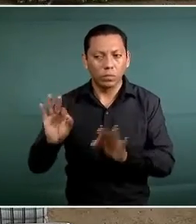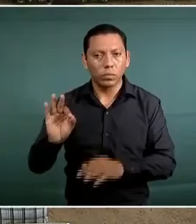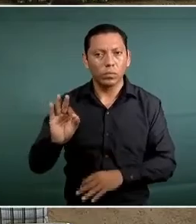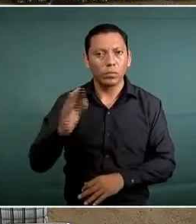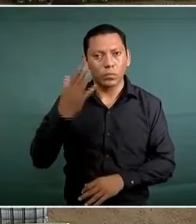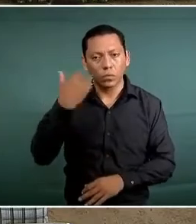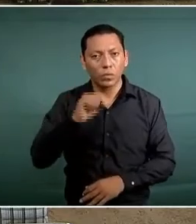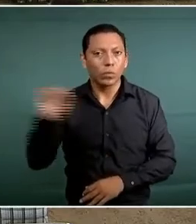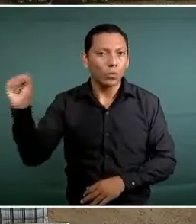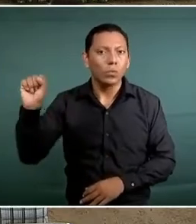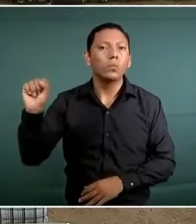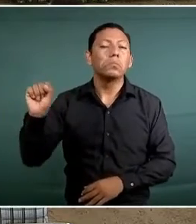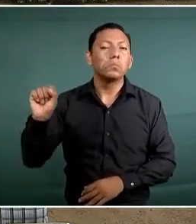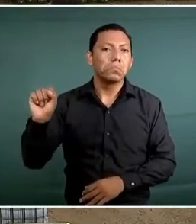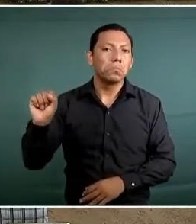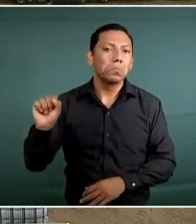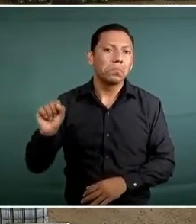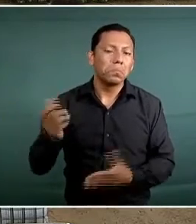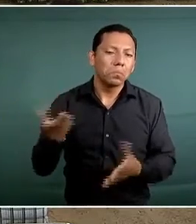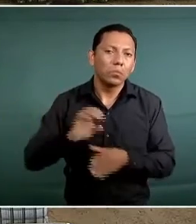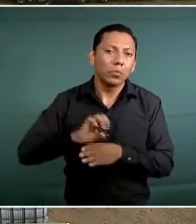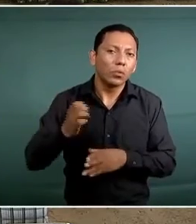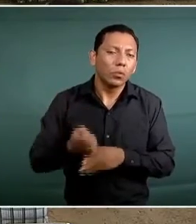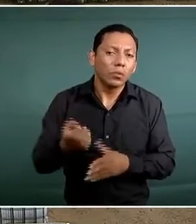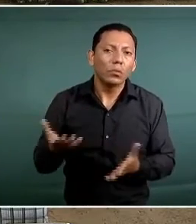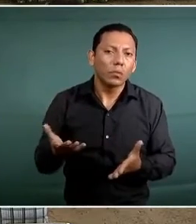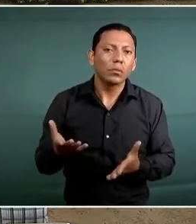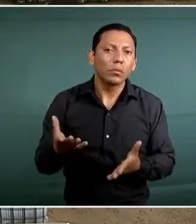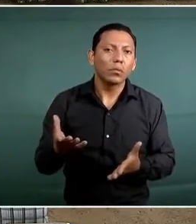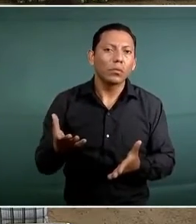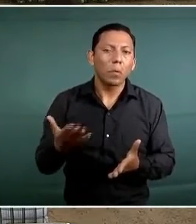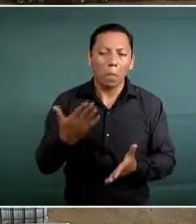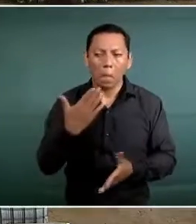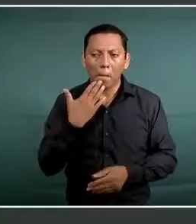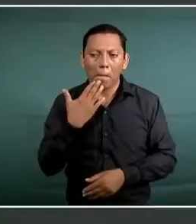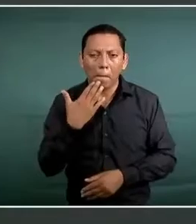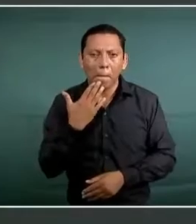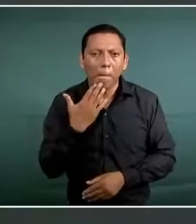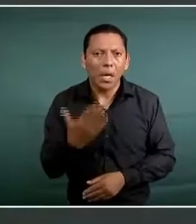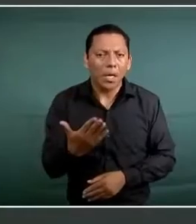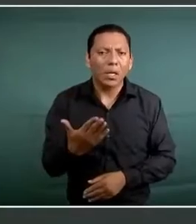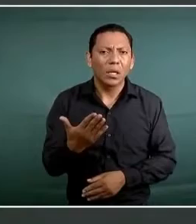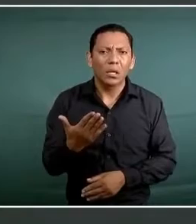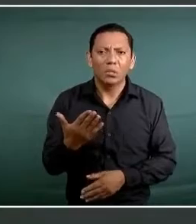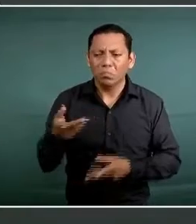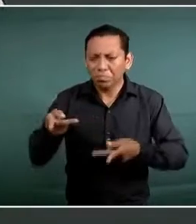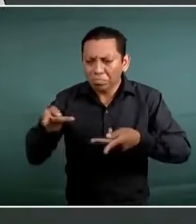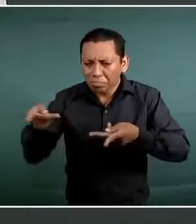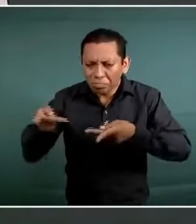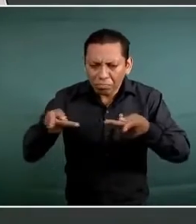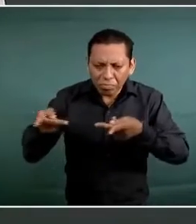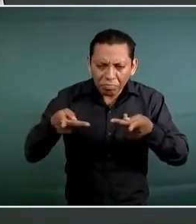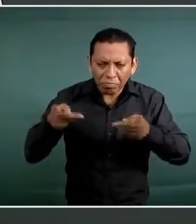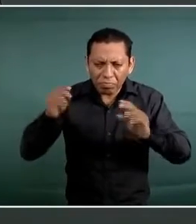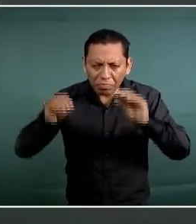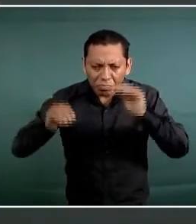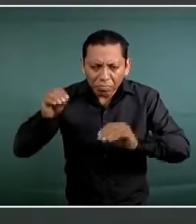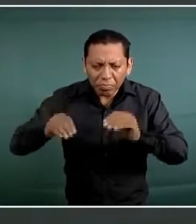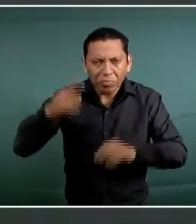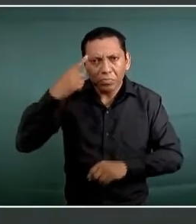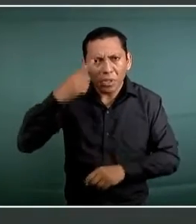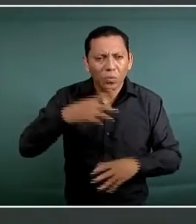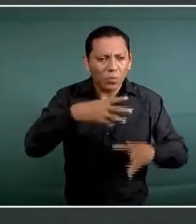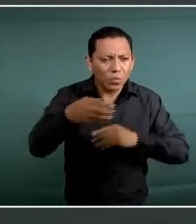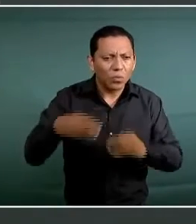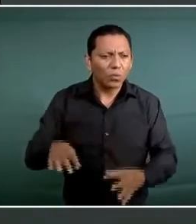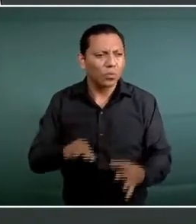entonces la conducción de todo el proceso para enfrentar